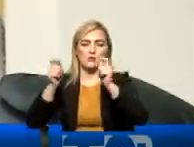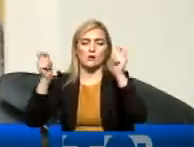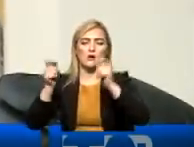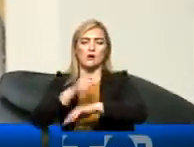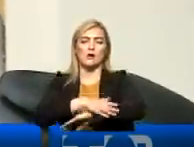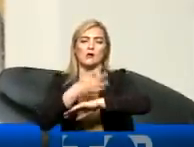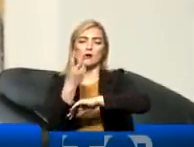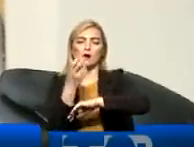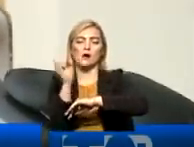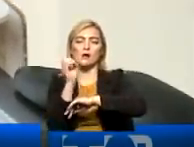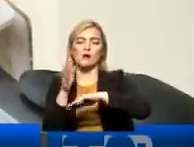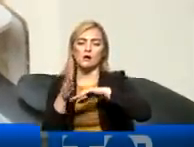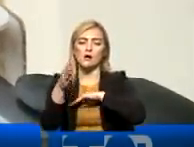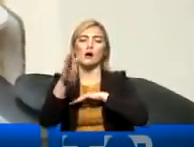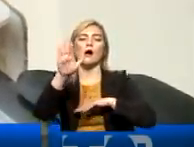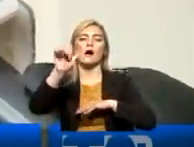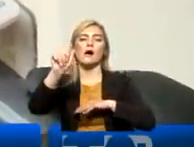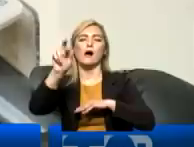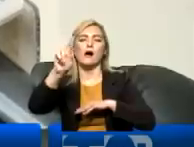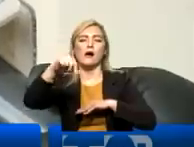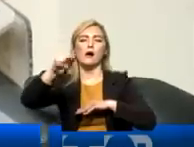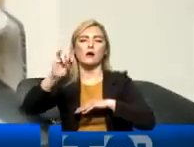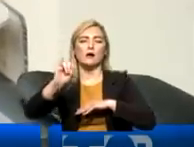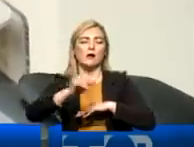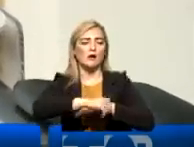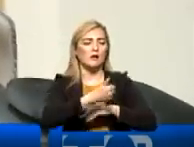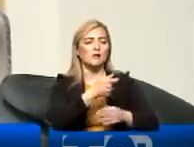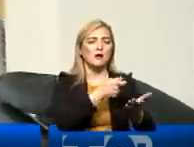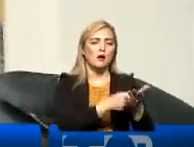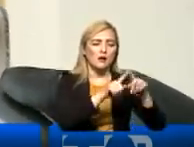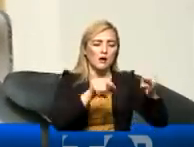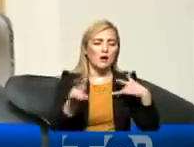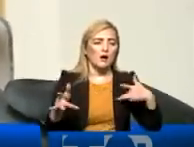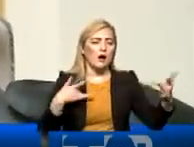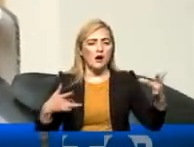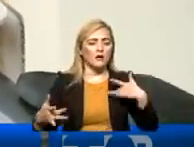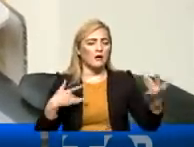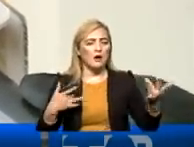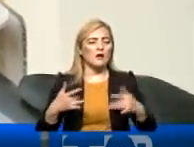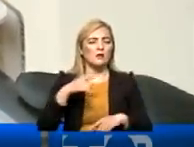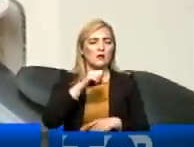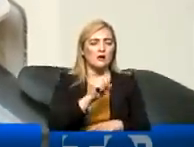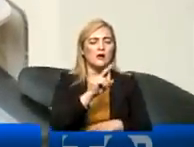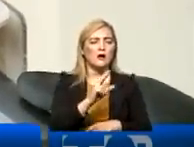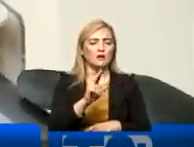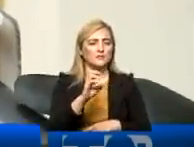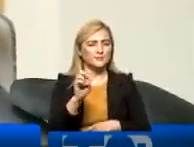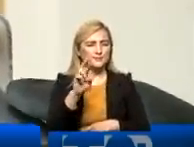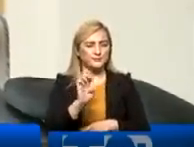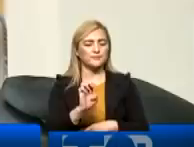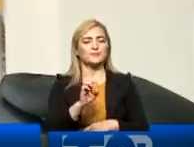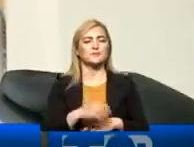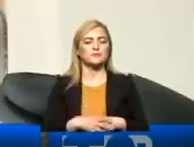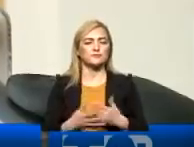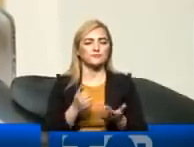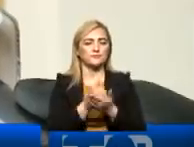queda en la 12 de octubre en Itarqui y otro en la plaza del Teatro Sucre. Estamos colaborando con la alcaldía también en este